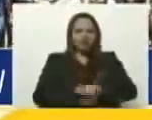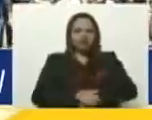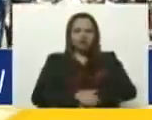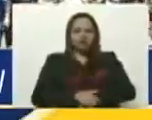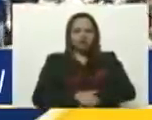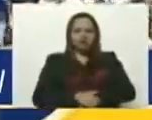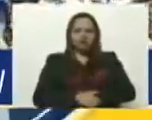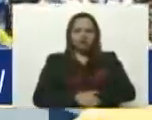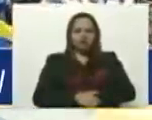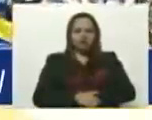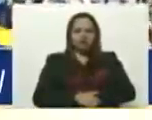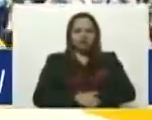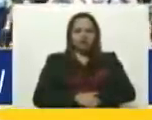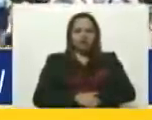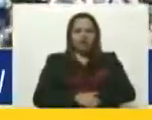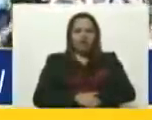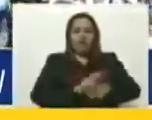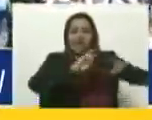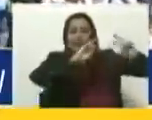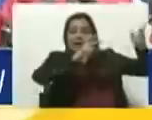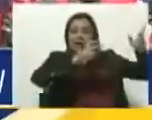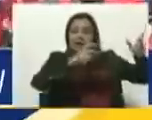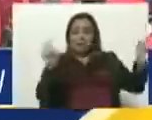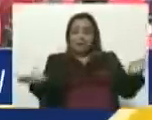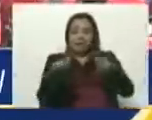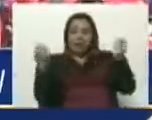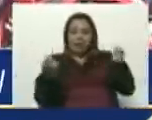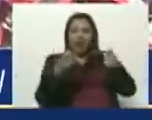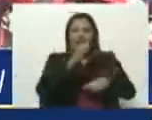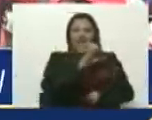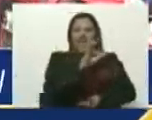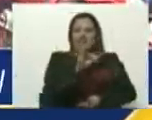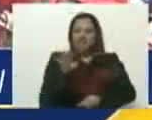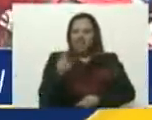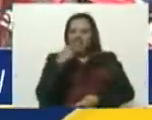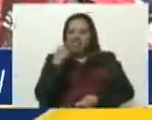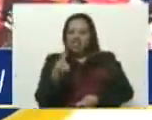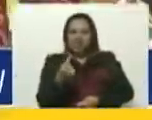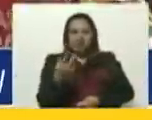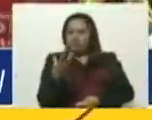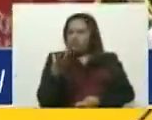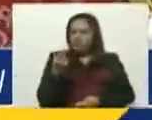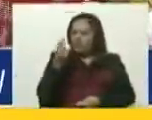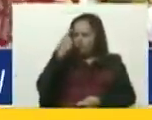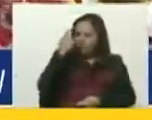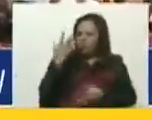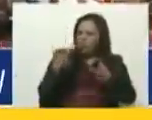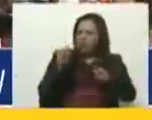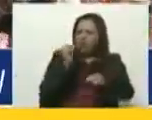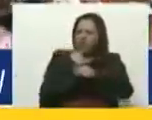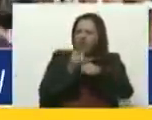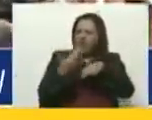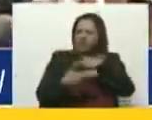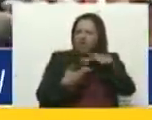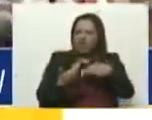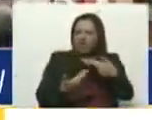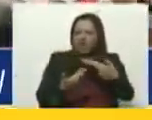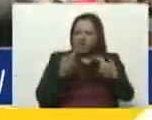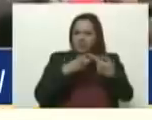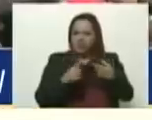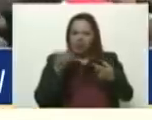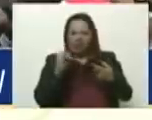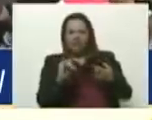titular de efe fue no sé cuántos trabajadores se movieron revolucionarios pero si le